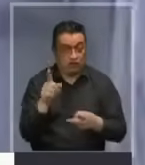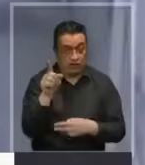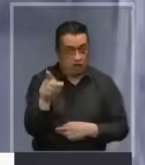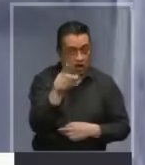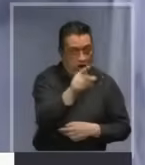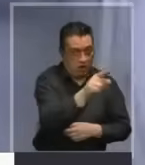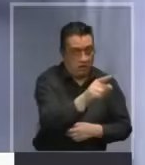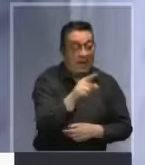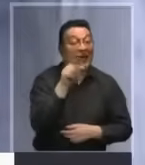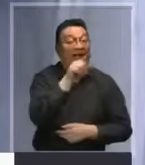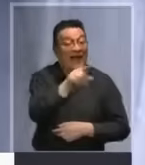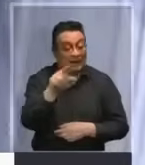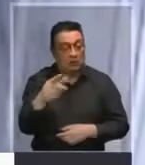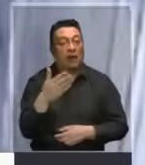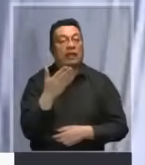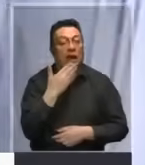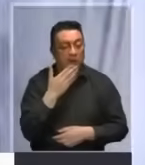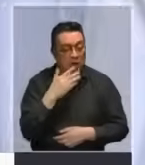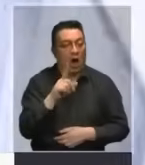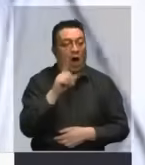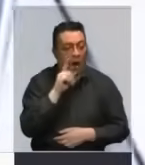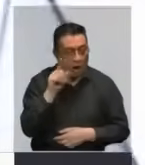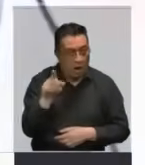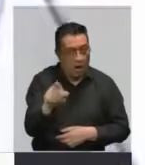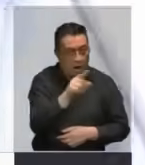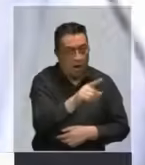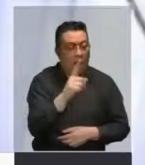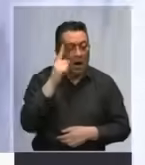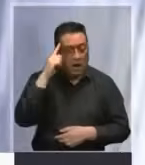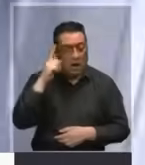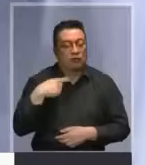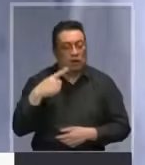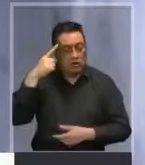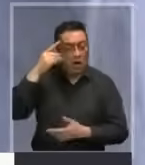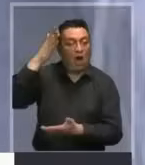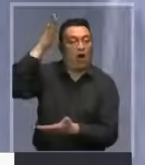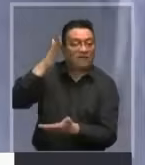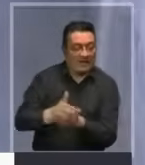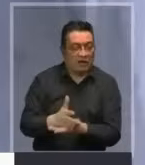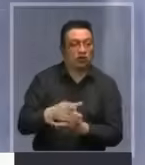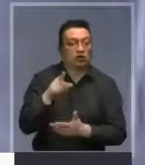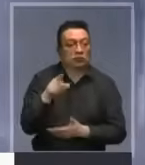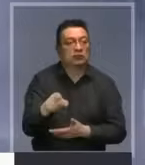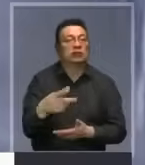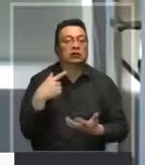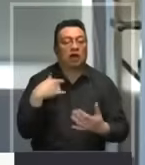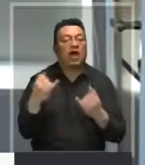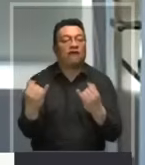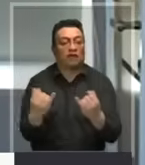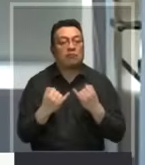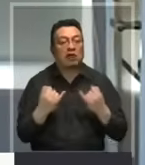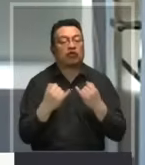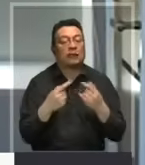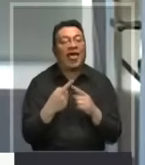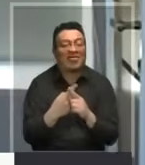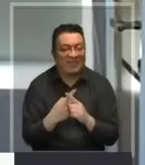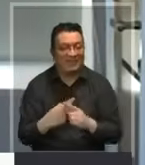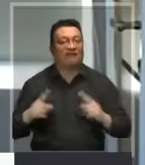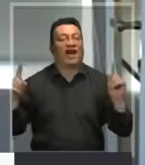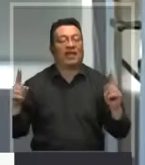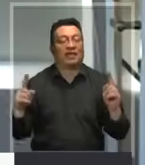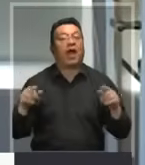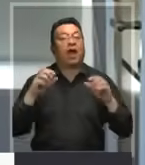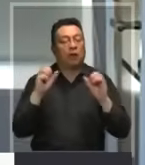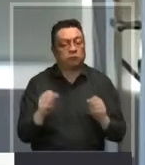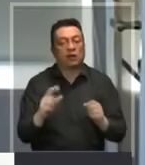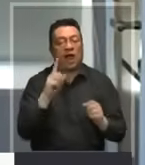lo tanto ellos tienen también un margen de obligaciones respecto a este tipo de información que es muy distinto al que